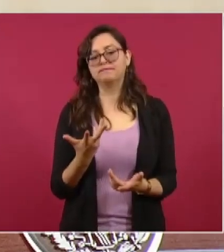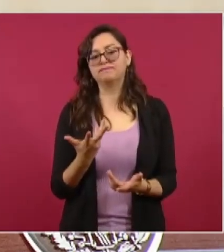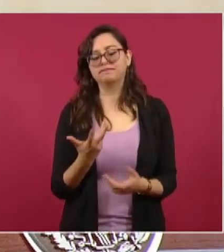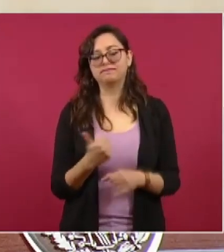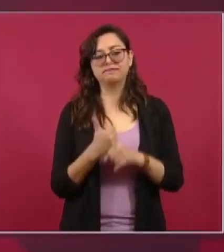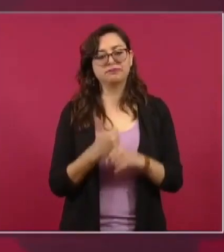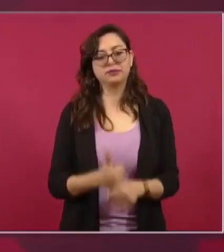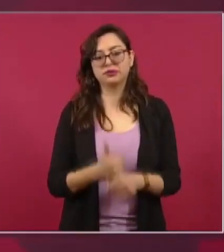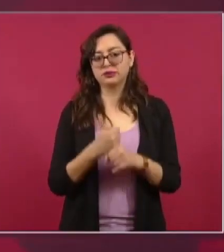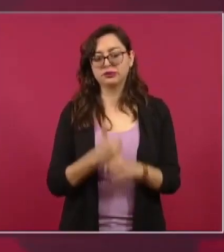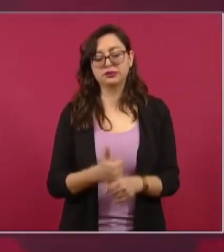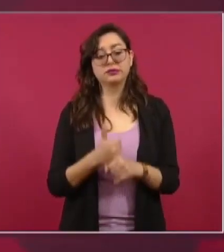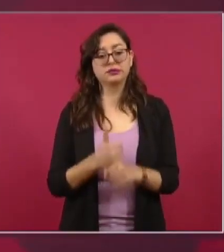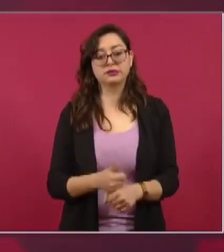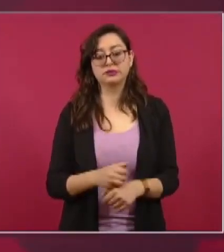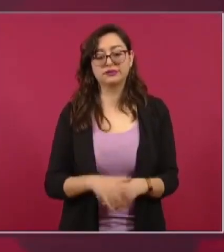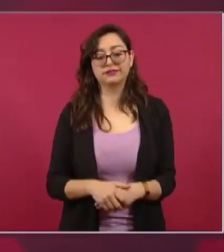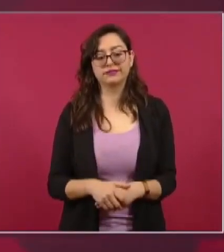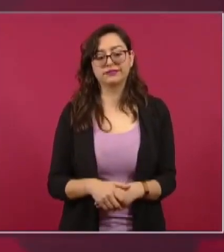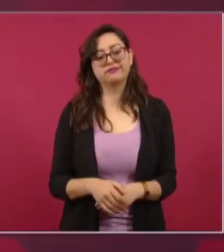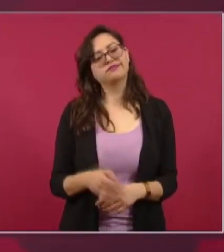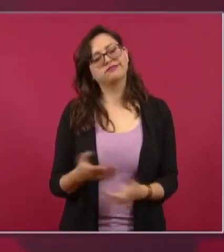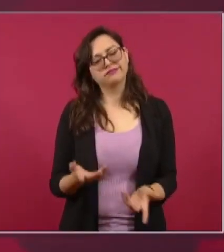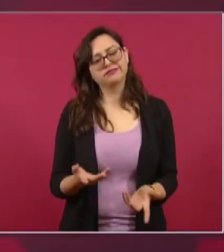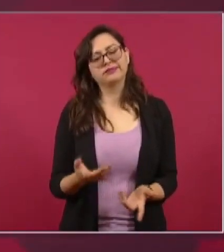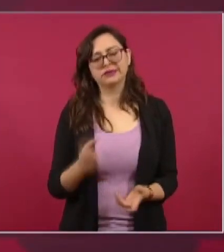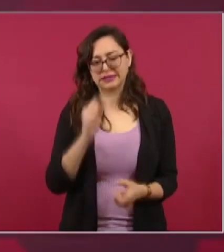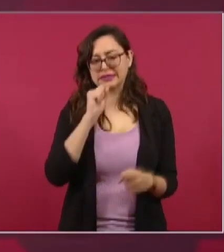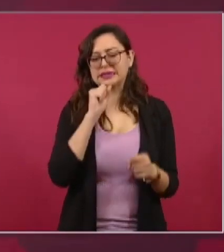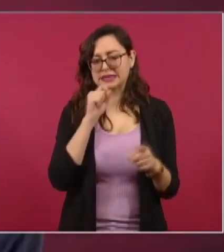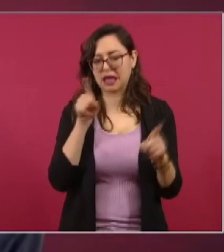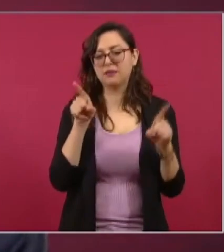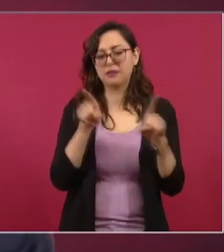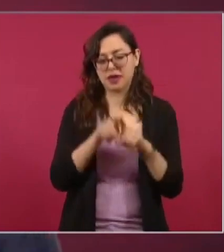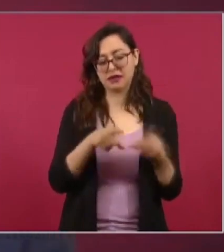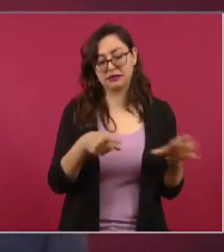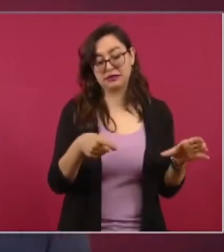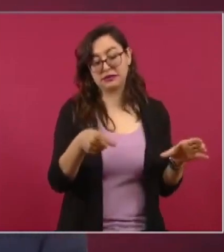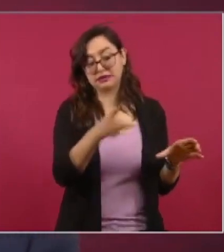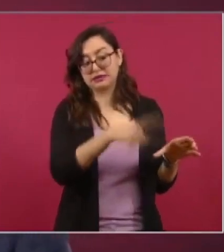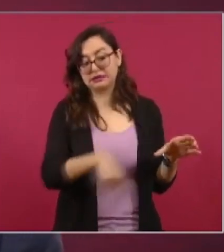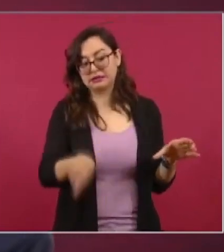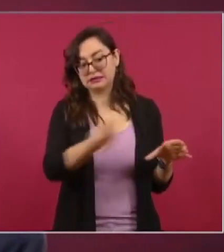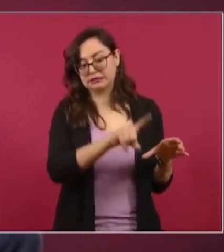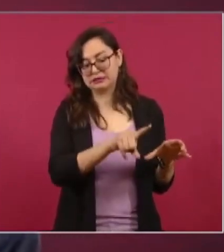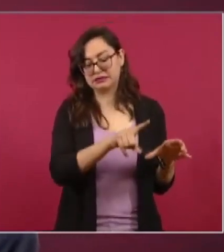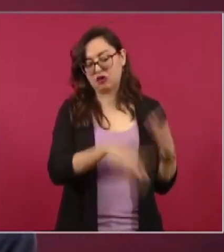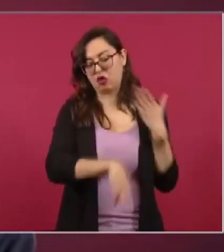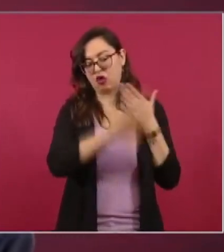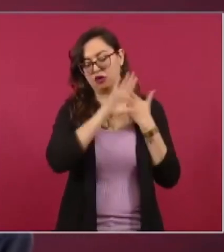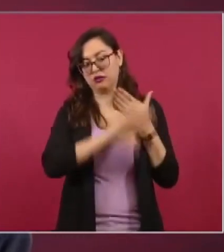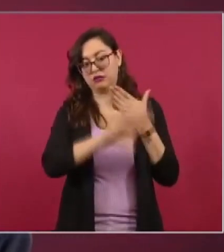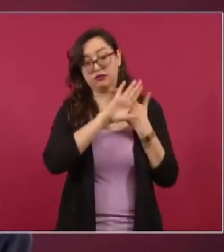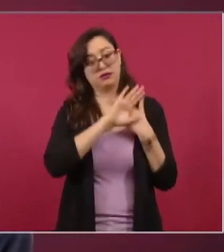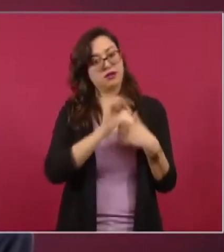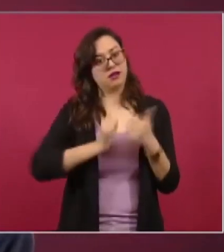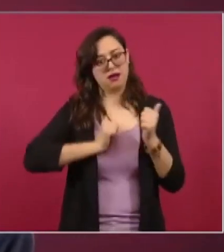hicieron también, ¿no?, un escándalo nuestros adversarios allá y acá.